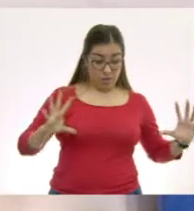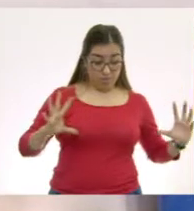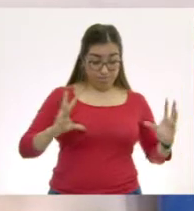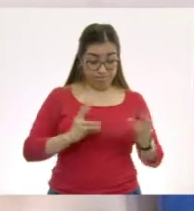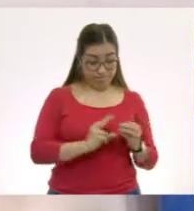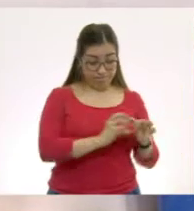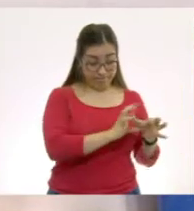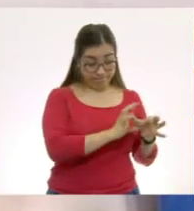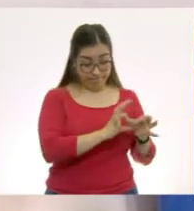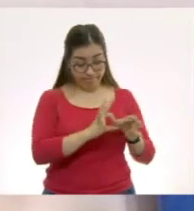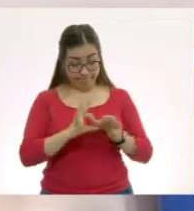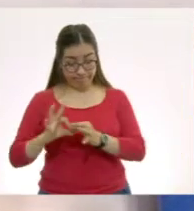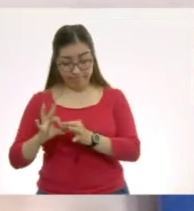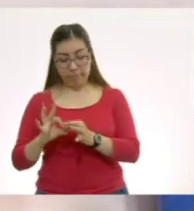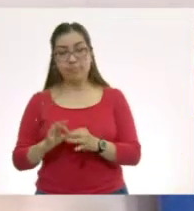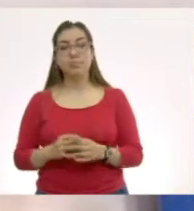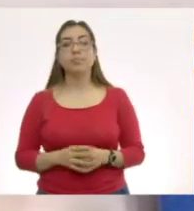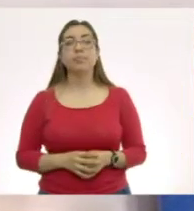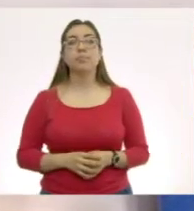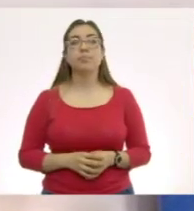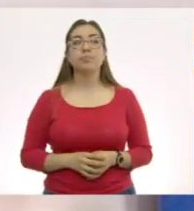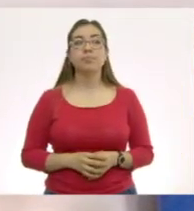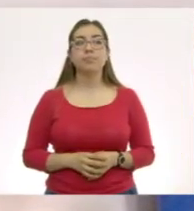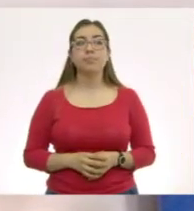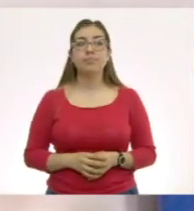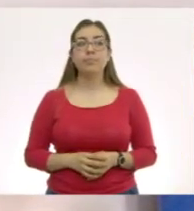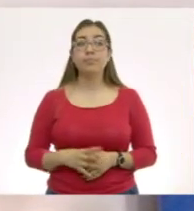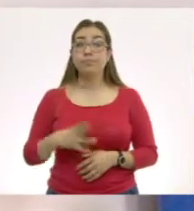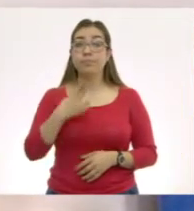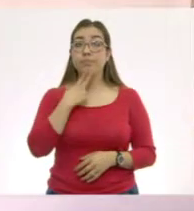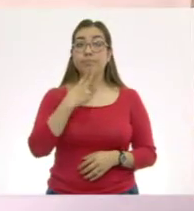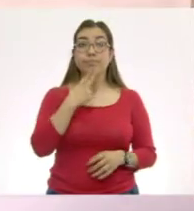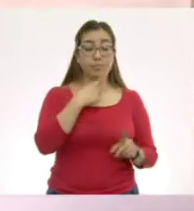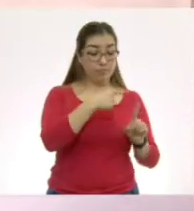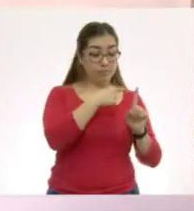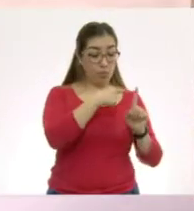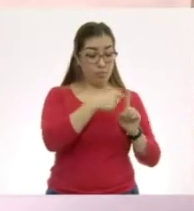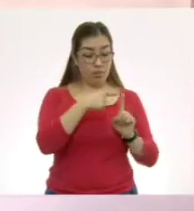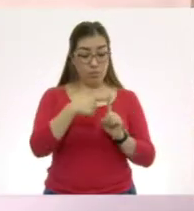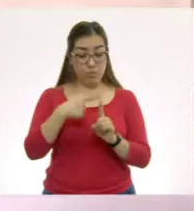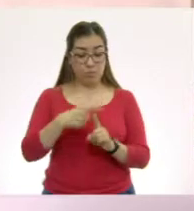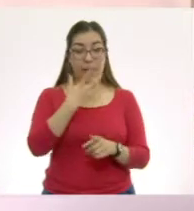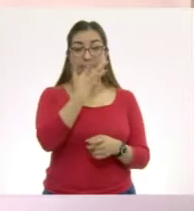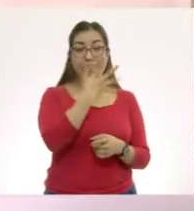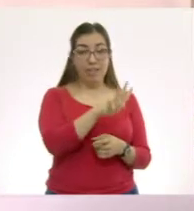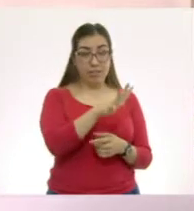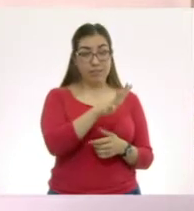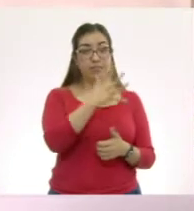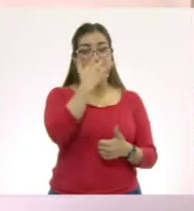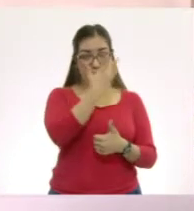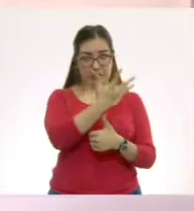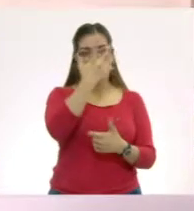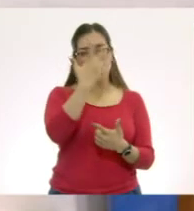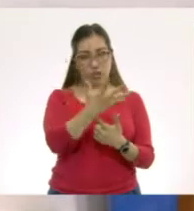sucesión del número 5... voy a sumar 10 veces el número 5, es decir, a 5